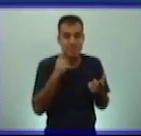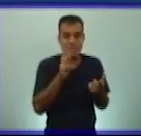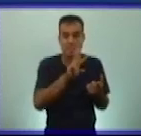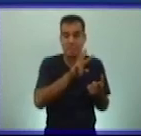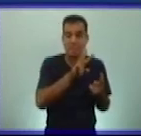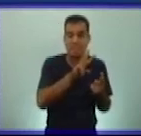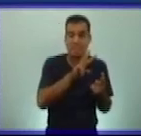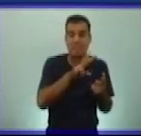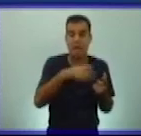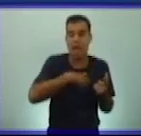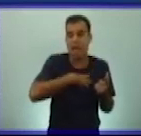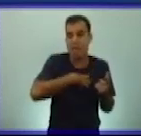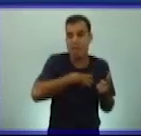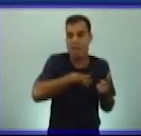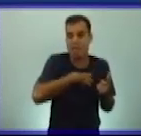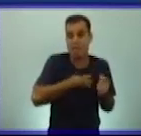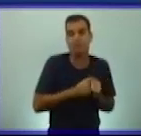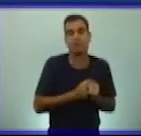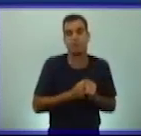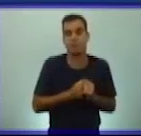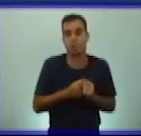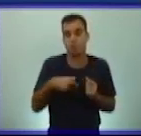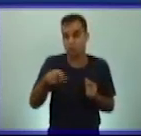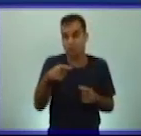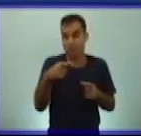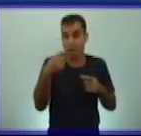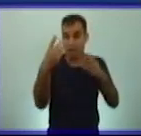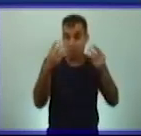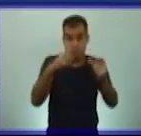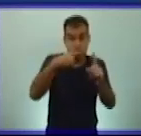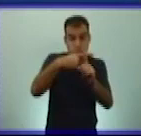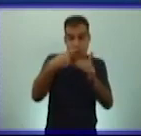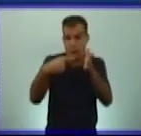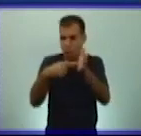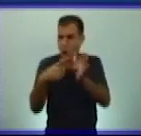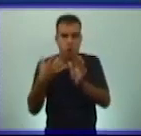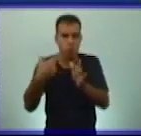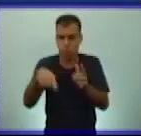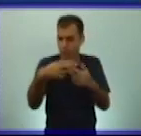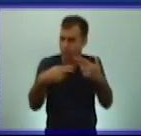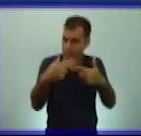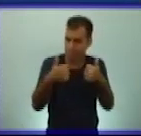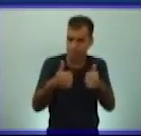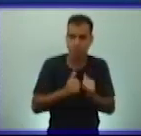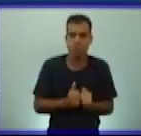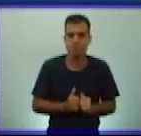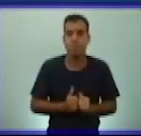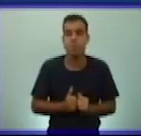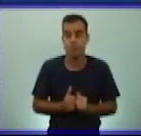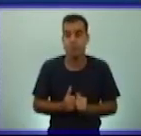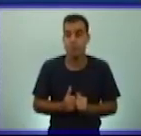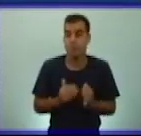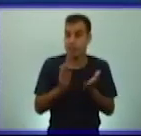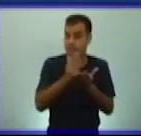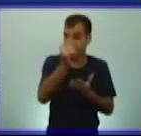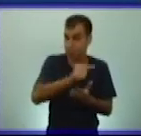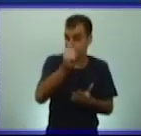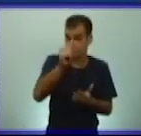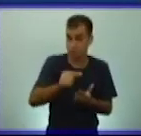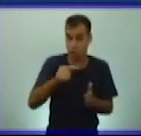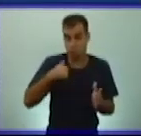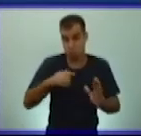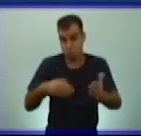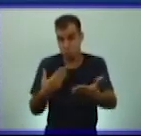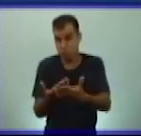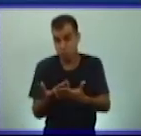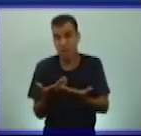tienen los valores y hagan los cálculos correspondientes. Y lo mismo con el período. Entonces, estudiantes, familia, yo les